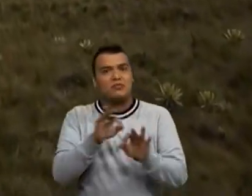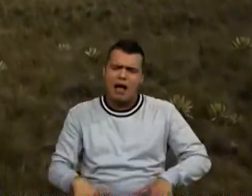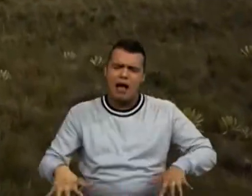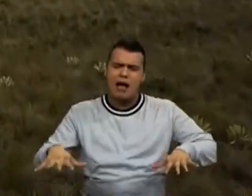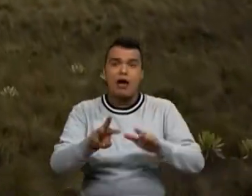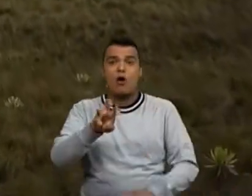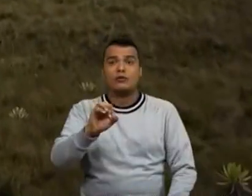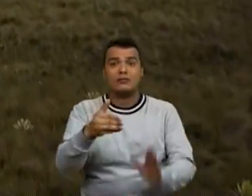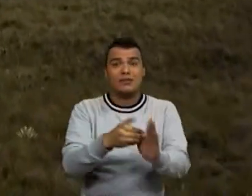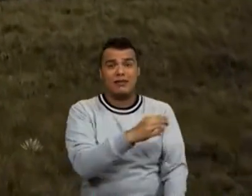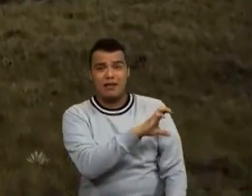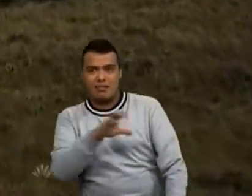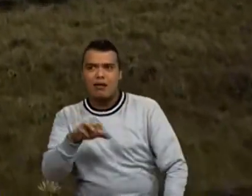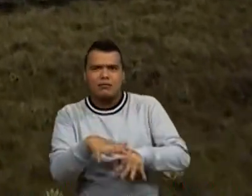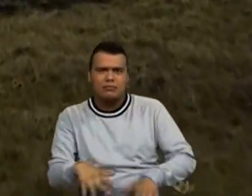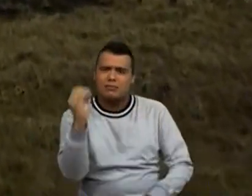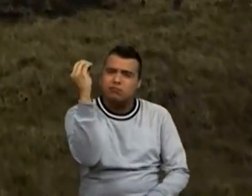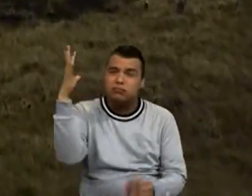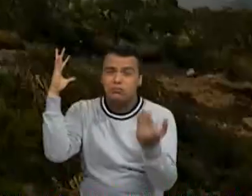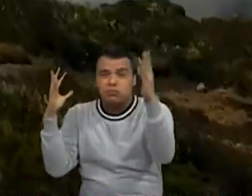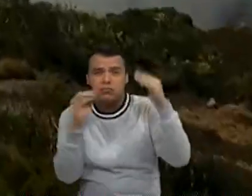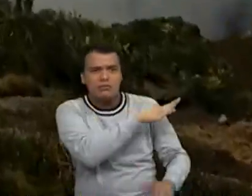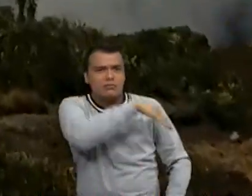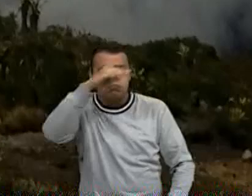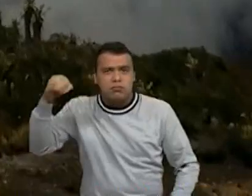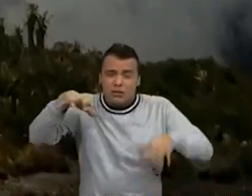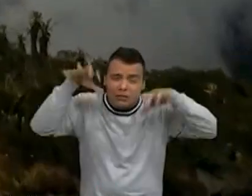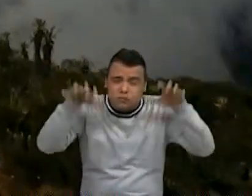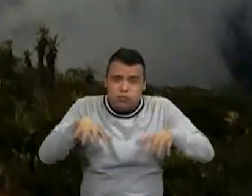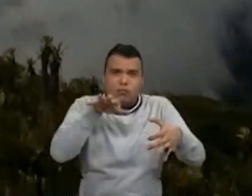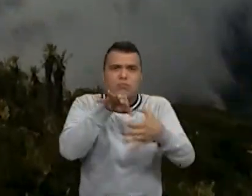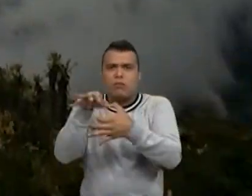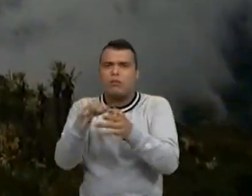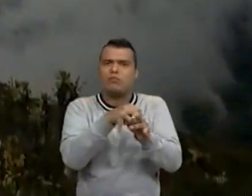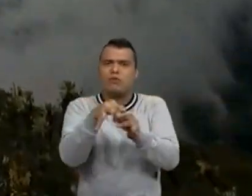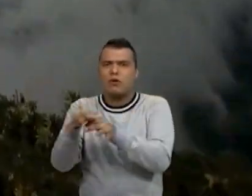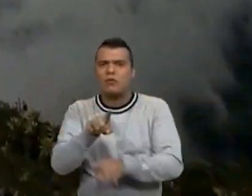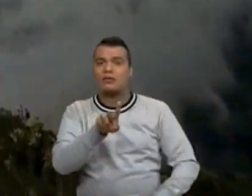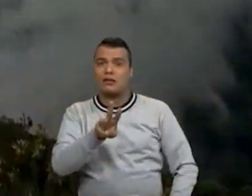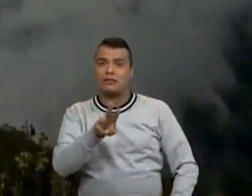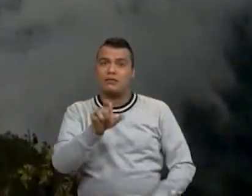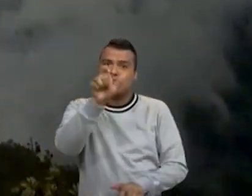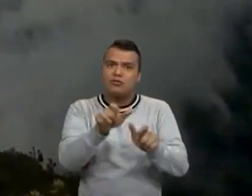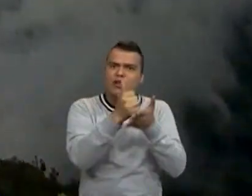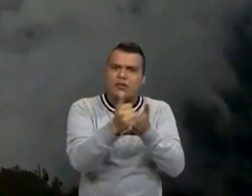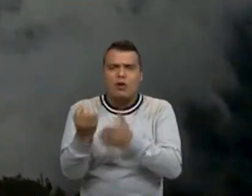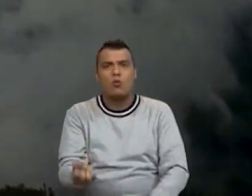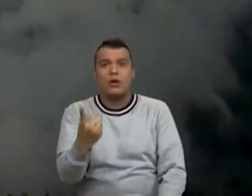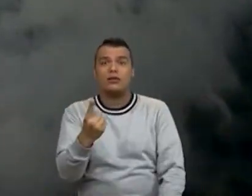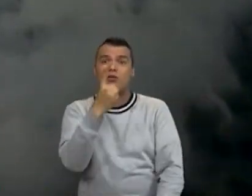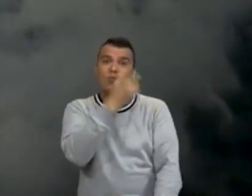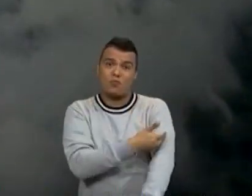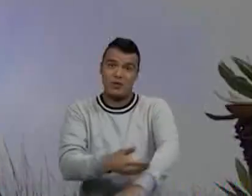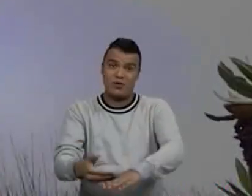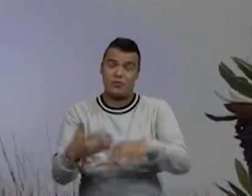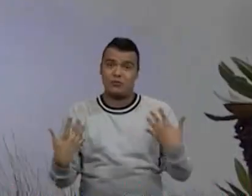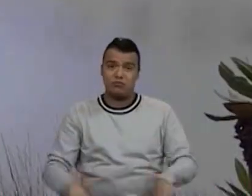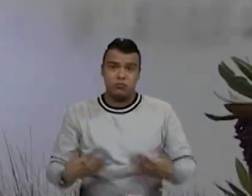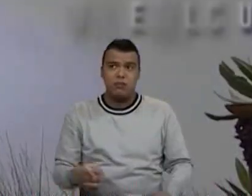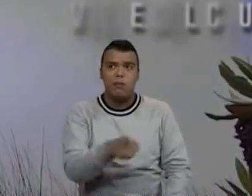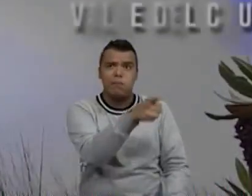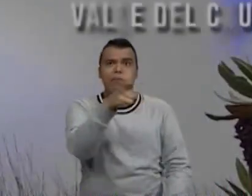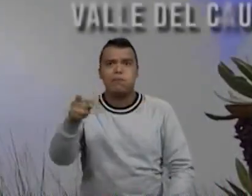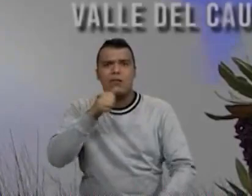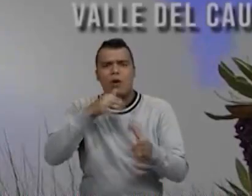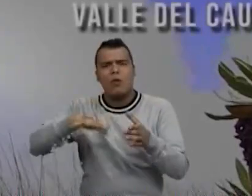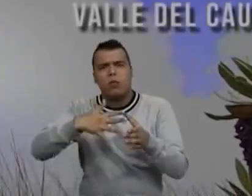morir de sed. En el Valle del Cauca, más de 80.000 hectáreas son páramos, que dan agua a 13 municipios y más de